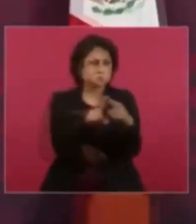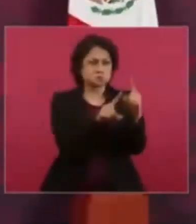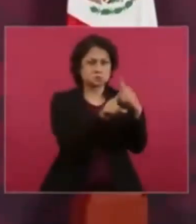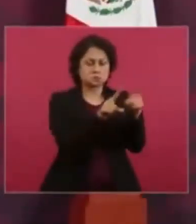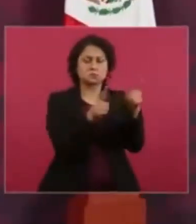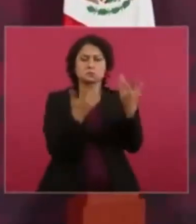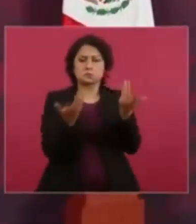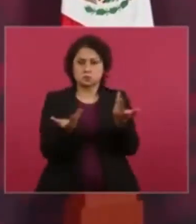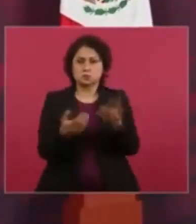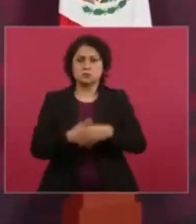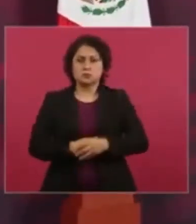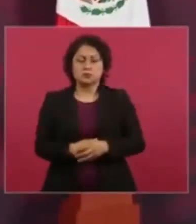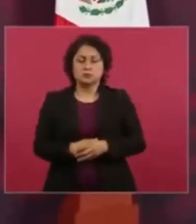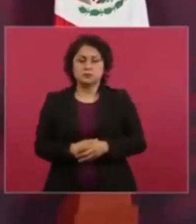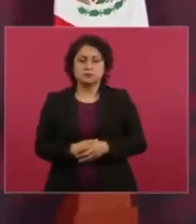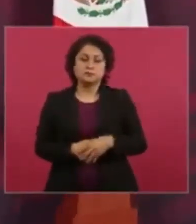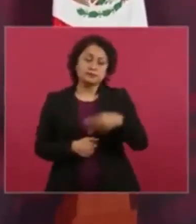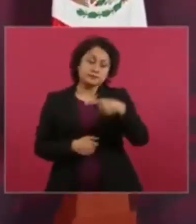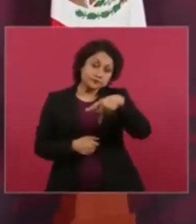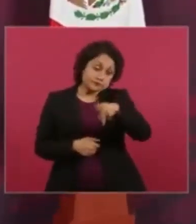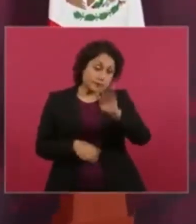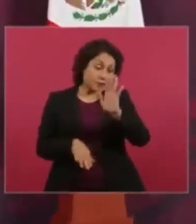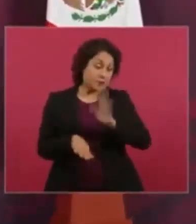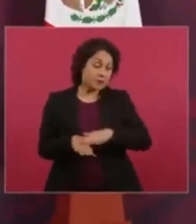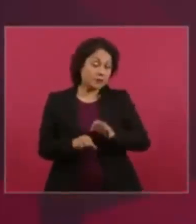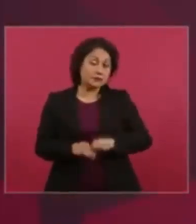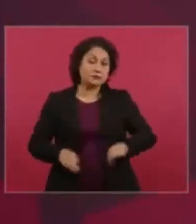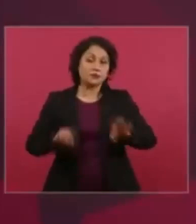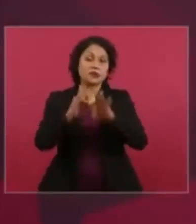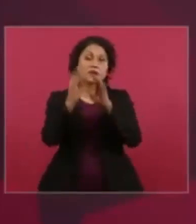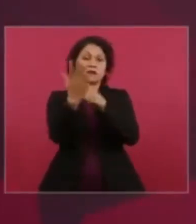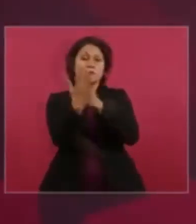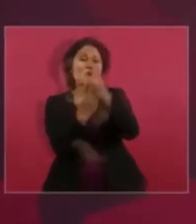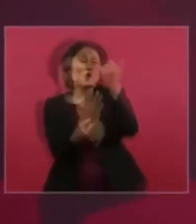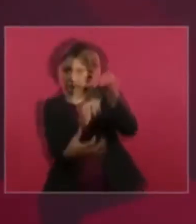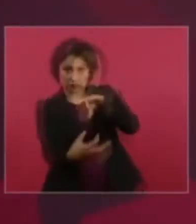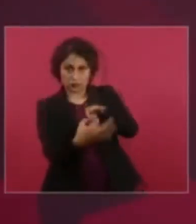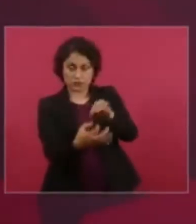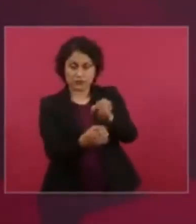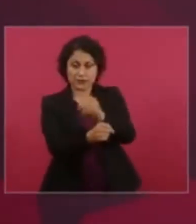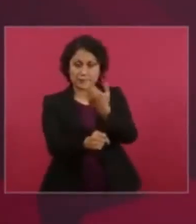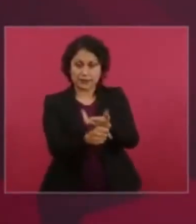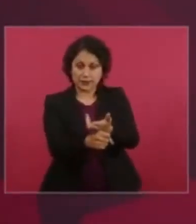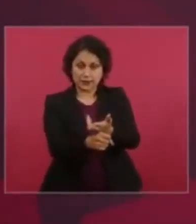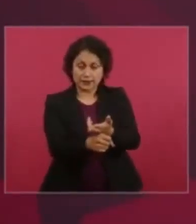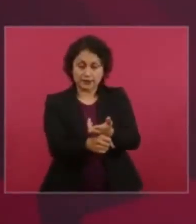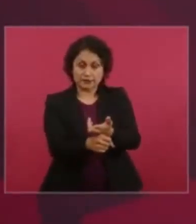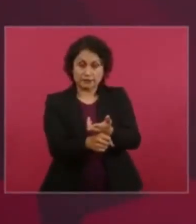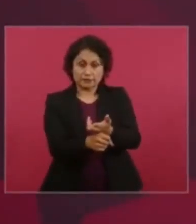asuntos, los proyectos prioritarios de una secretaría tienen